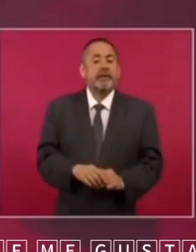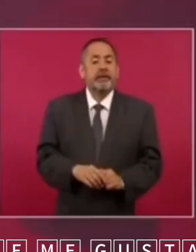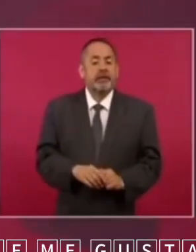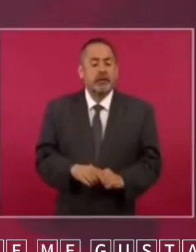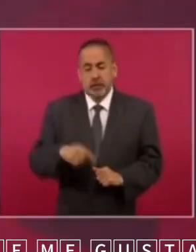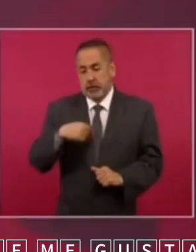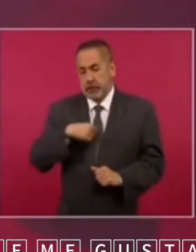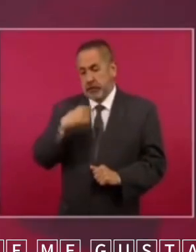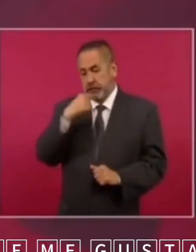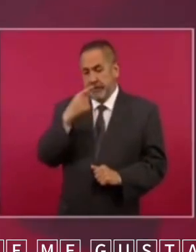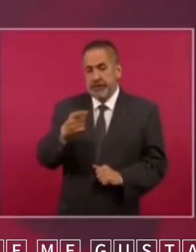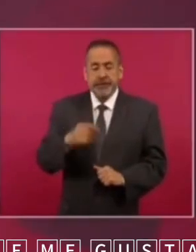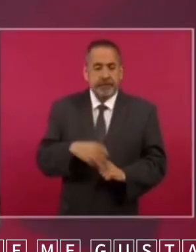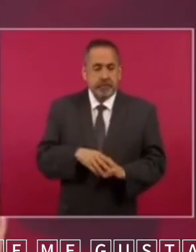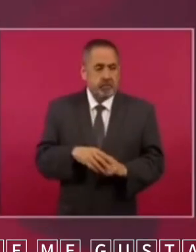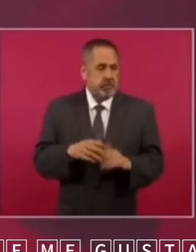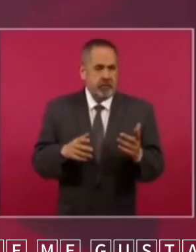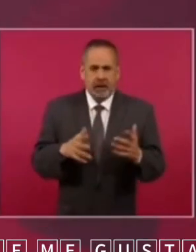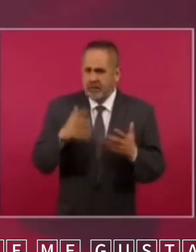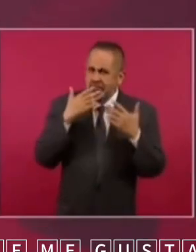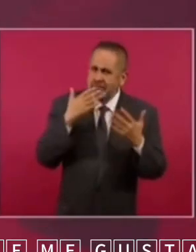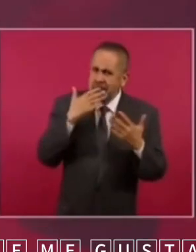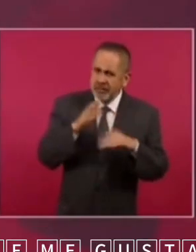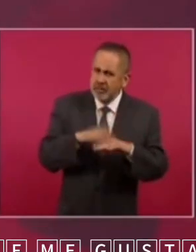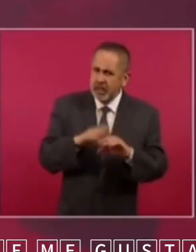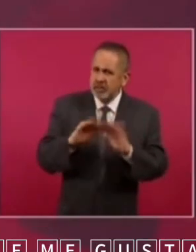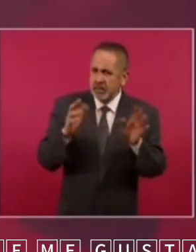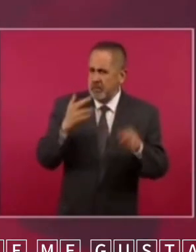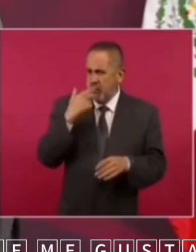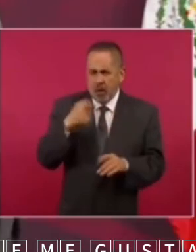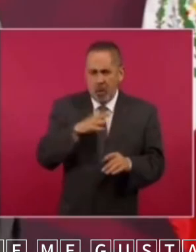mañanera. Yo diría que ayuda